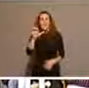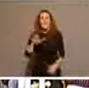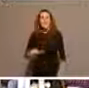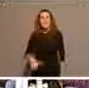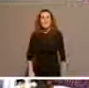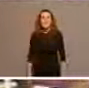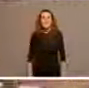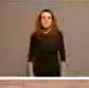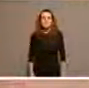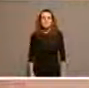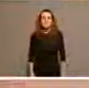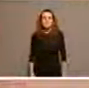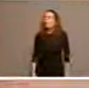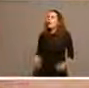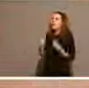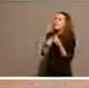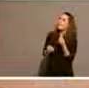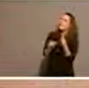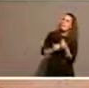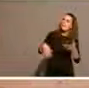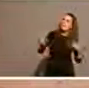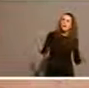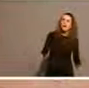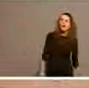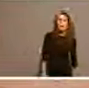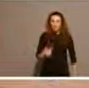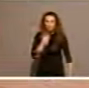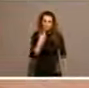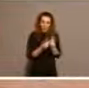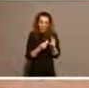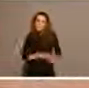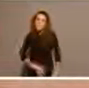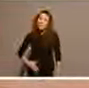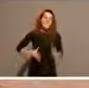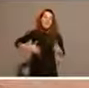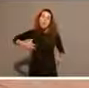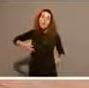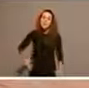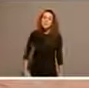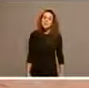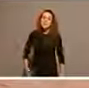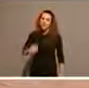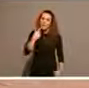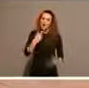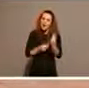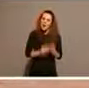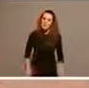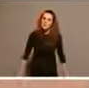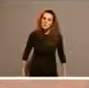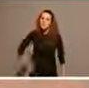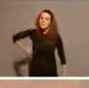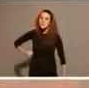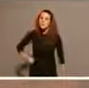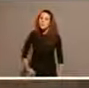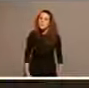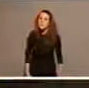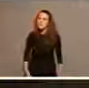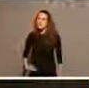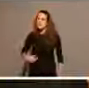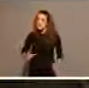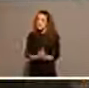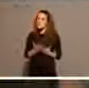¡Agaete! Las Palmas. Yo dije Las Palmas, me cago hasta... Yo dije Las Palmas. Ya, que me cuesta a mí coger